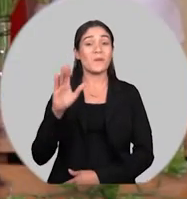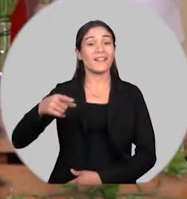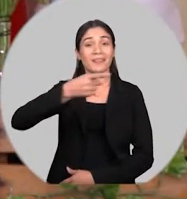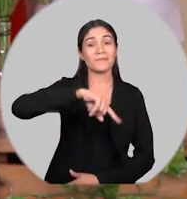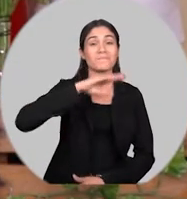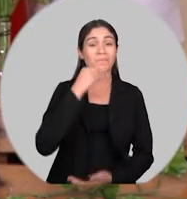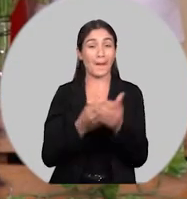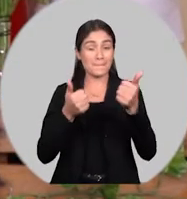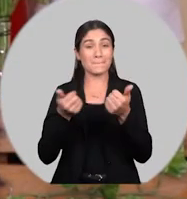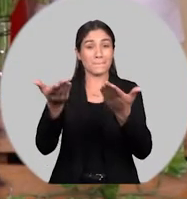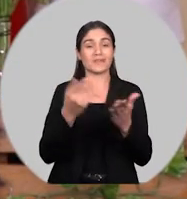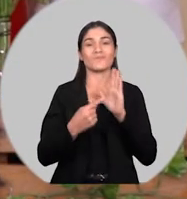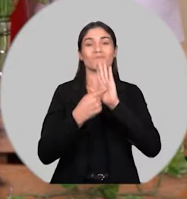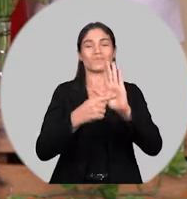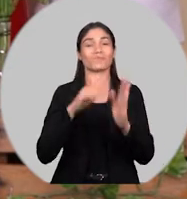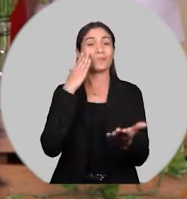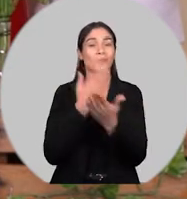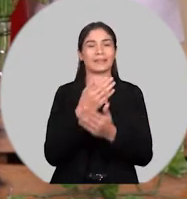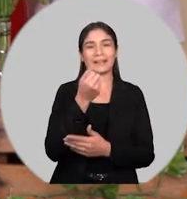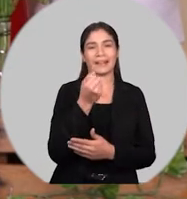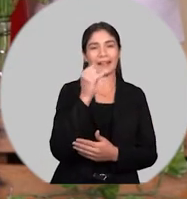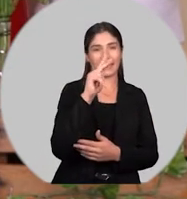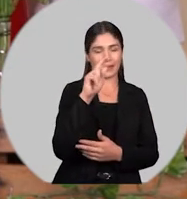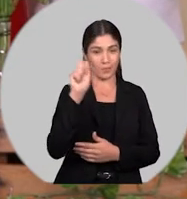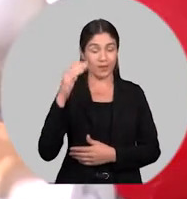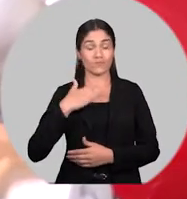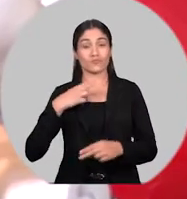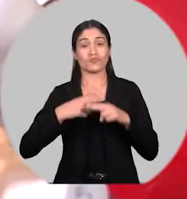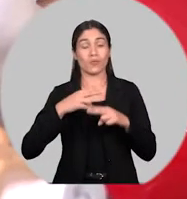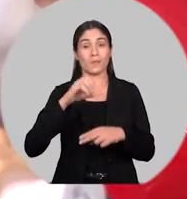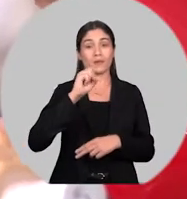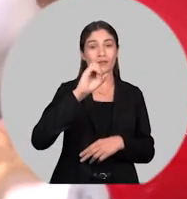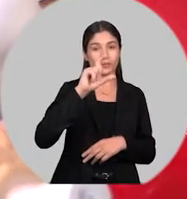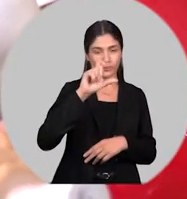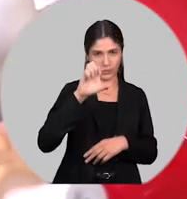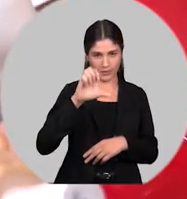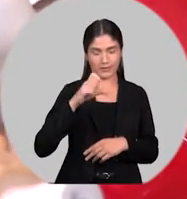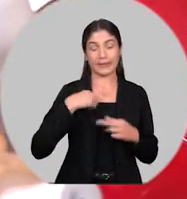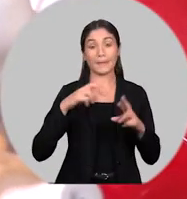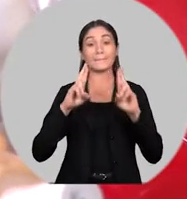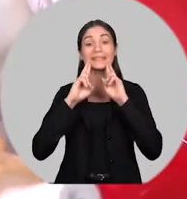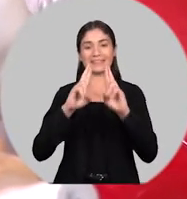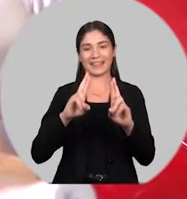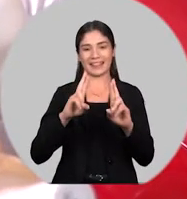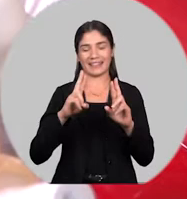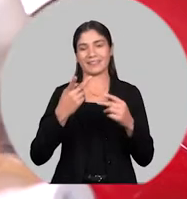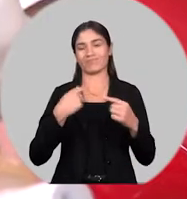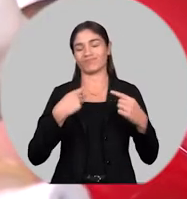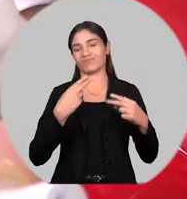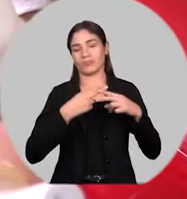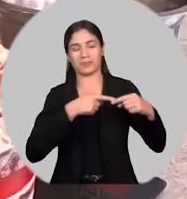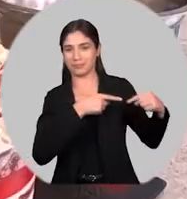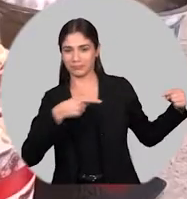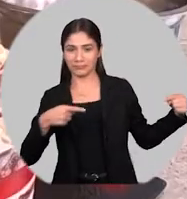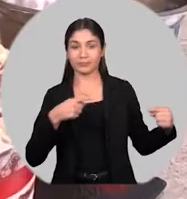todos, bienvenidos al programa de Ecuada. Yo soy Sole de Café del Cielo y hoy vengo para mostrarles una deliciosa torta que les va a